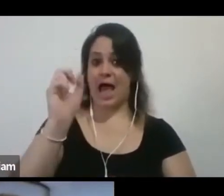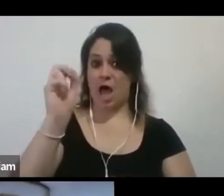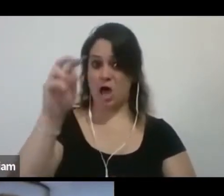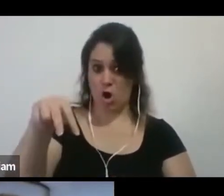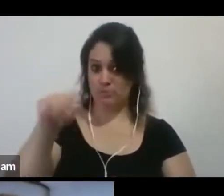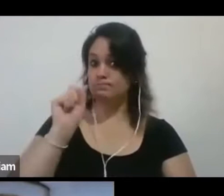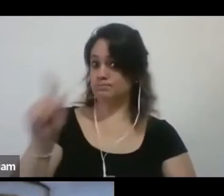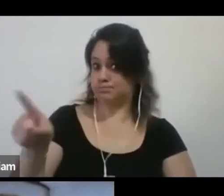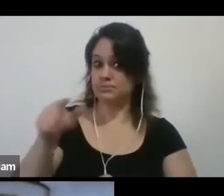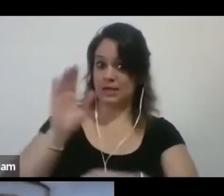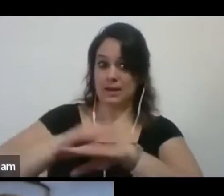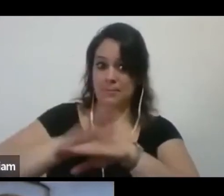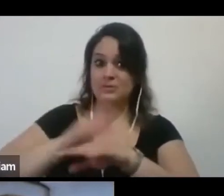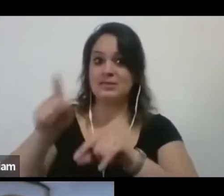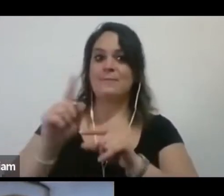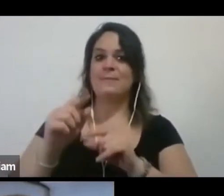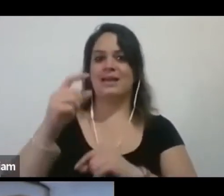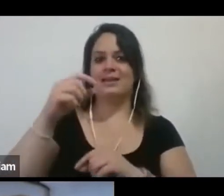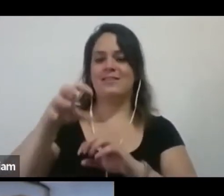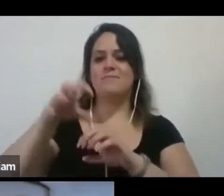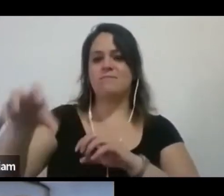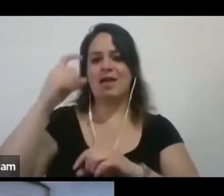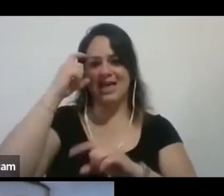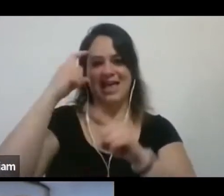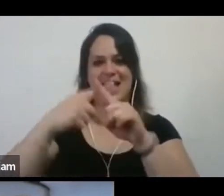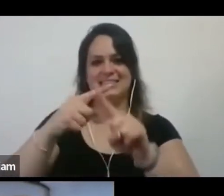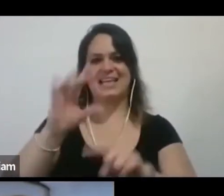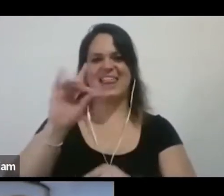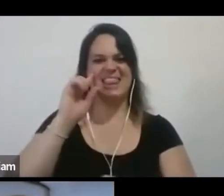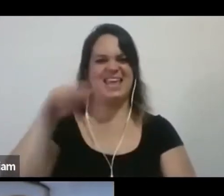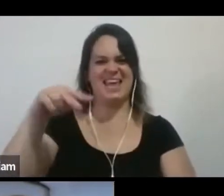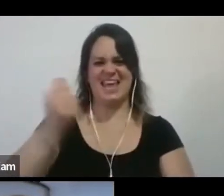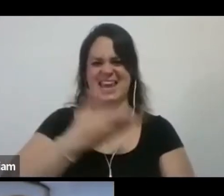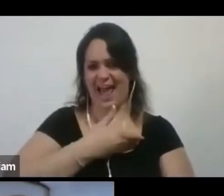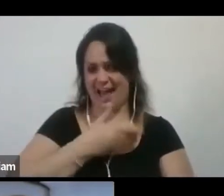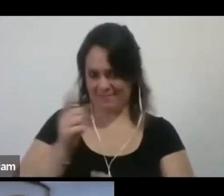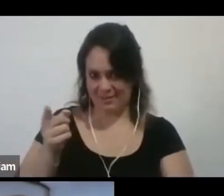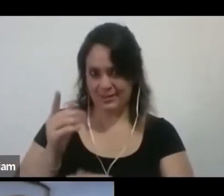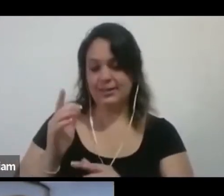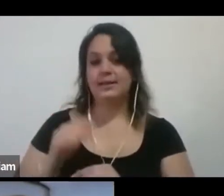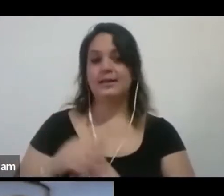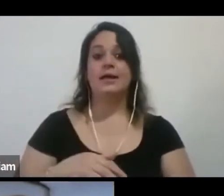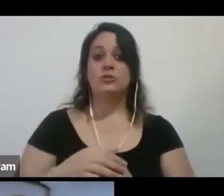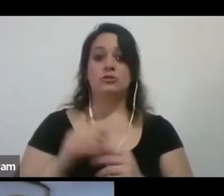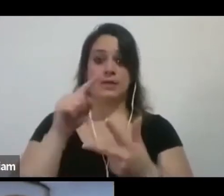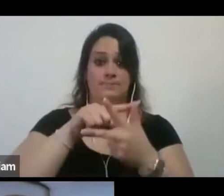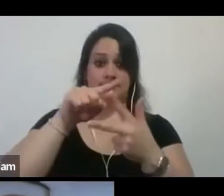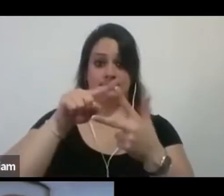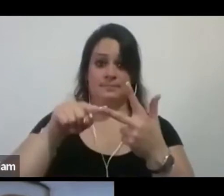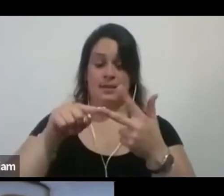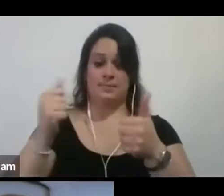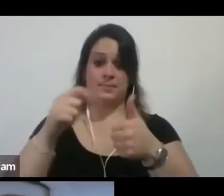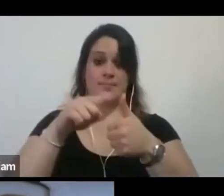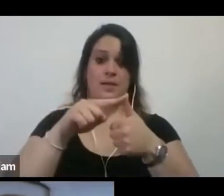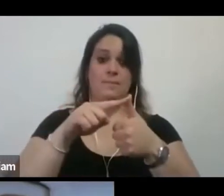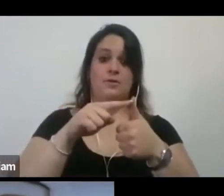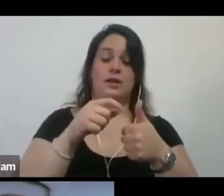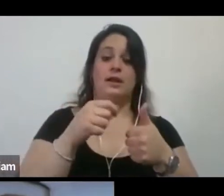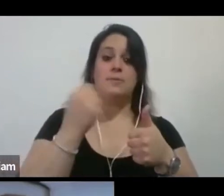generalmente estaba enfocado en tres ejes importantes, que es el espacio de contención